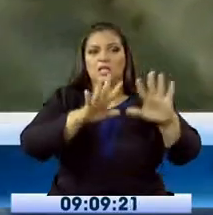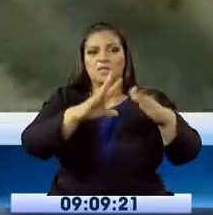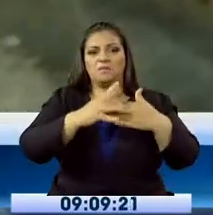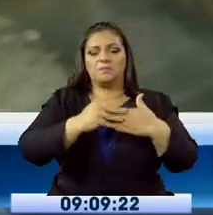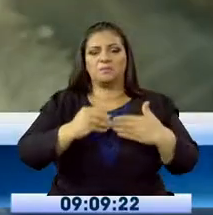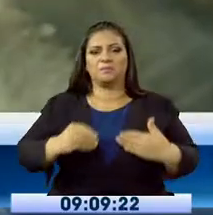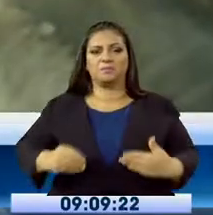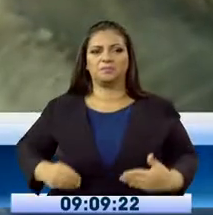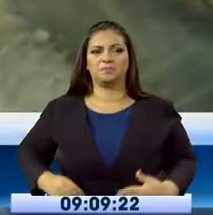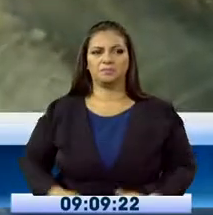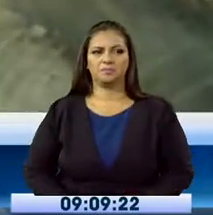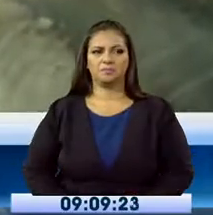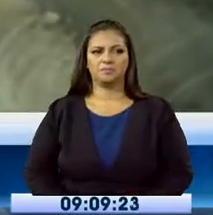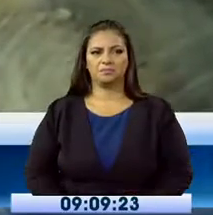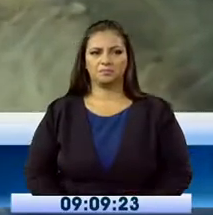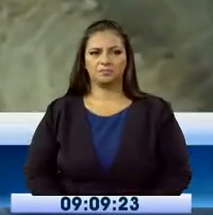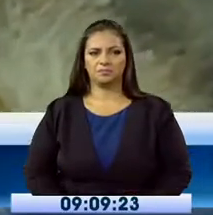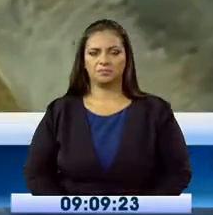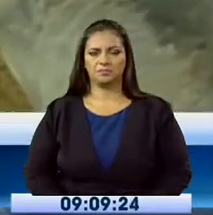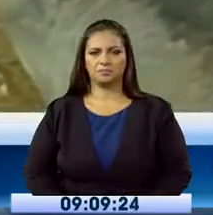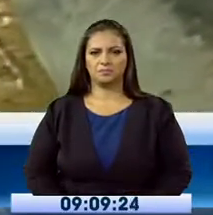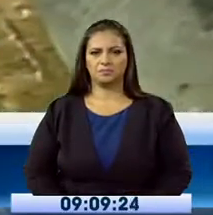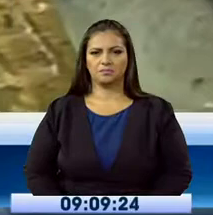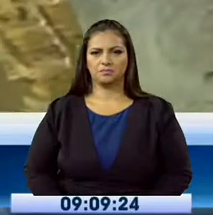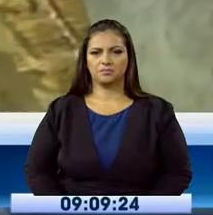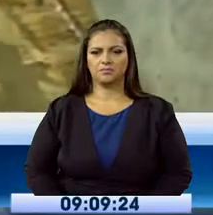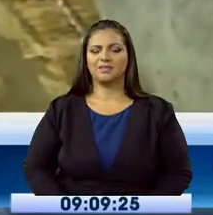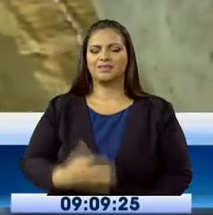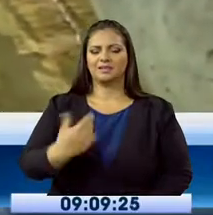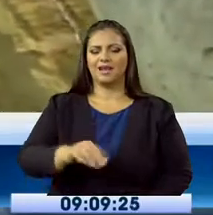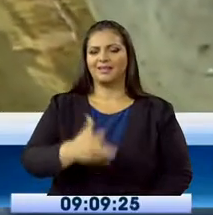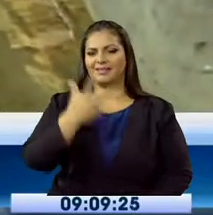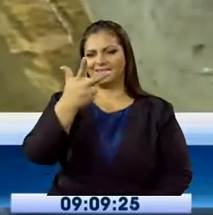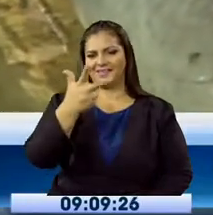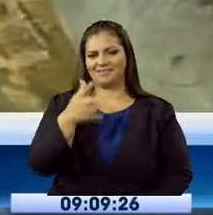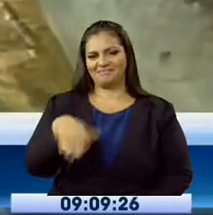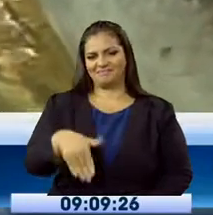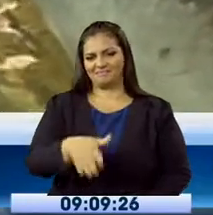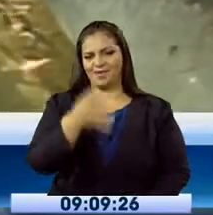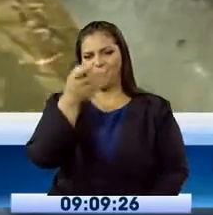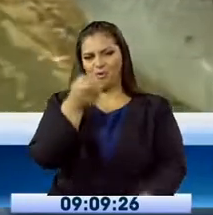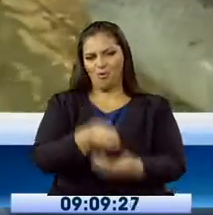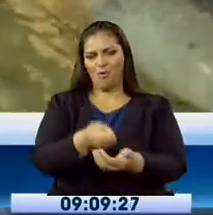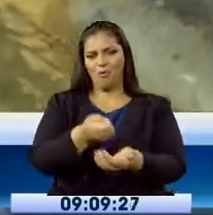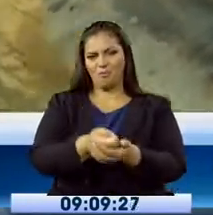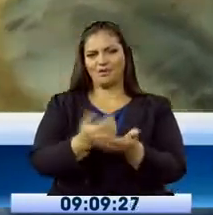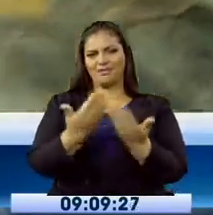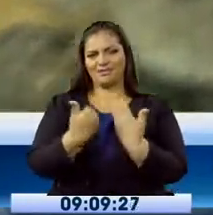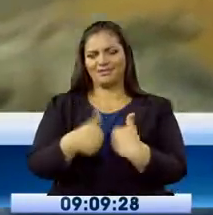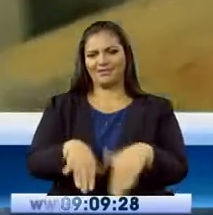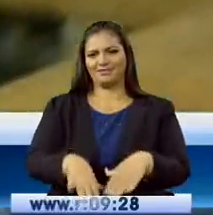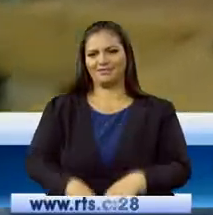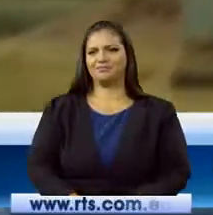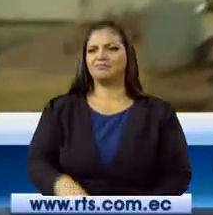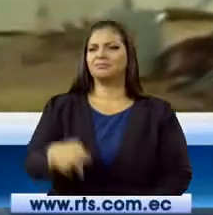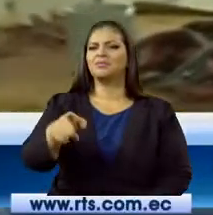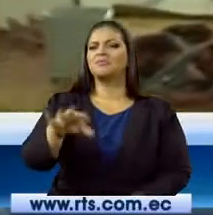No, así veo. ¿Cuánto va a llevar aquí? Ya llevo 3 pescaditos de estos. Ah, 3 pescaditos son muy bien. ¿Cuántas personas en su